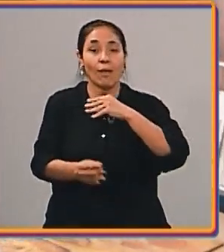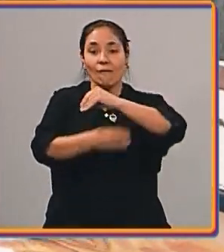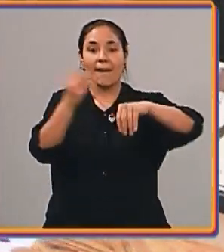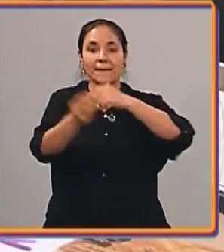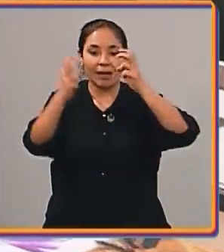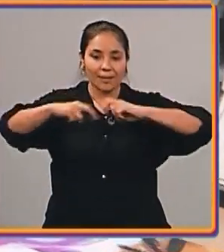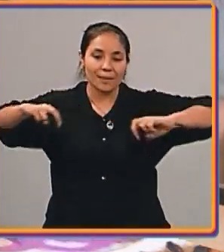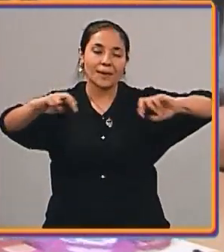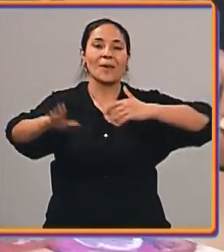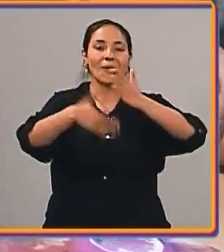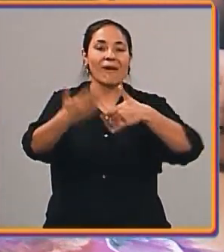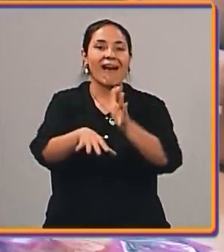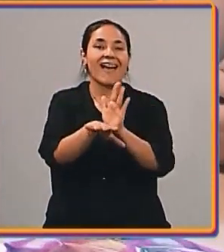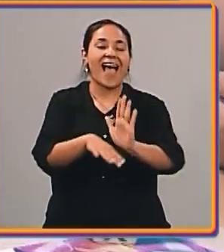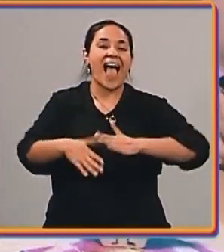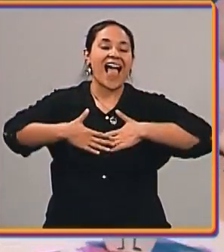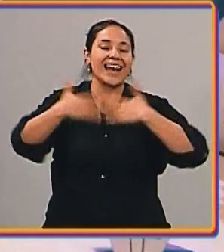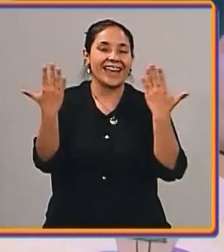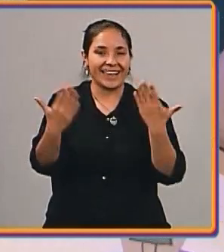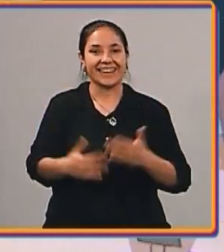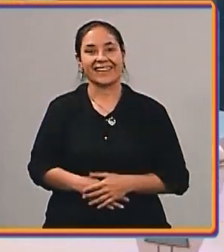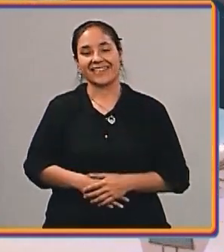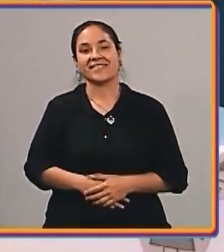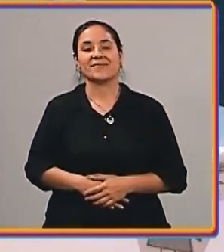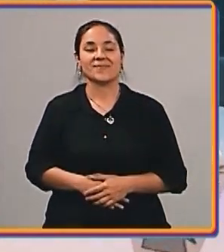con mi familia a juegos de mesa.